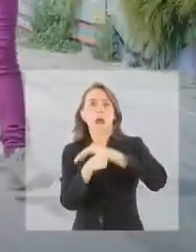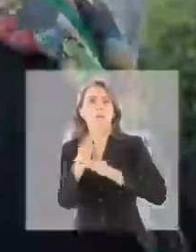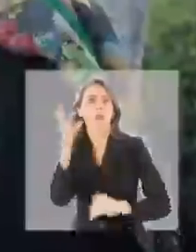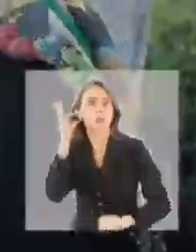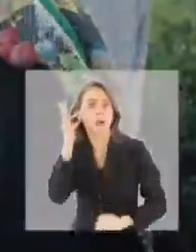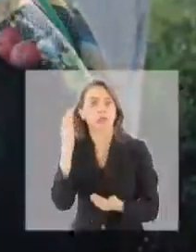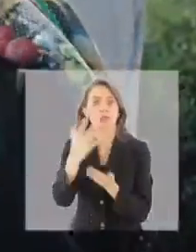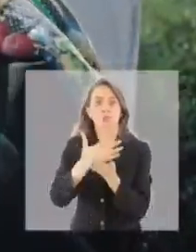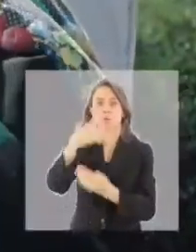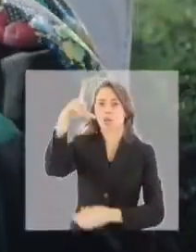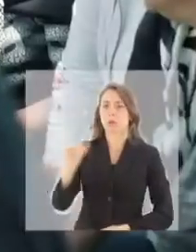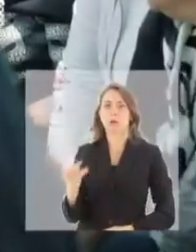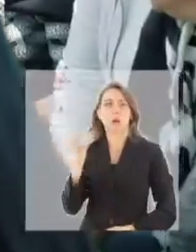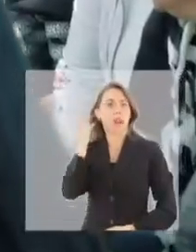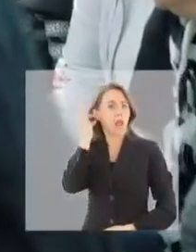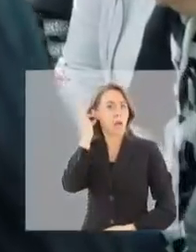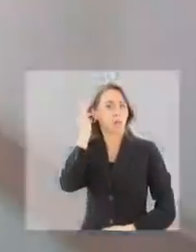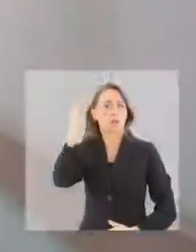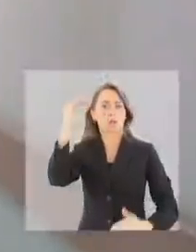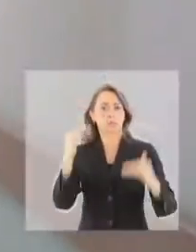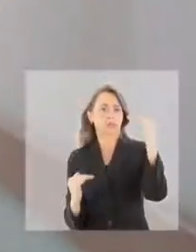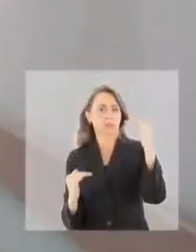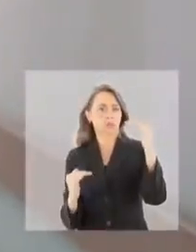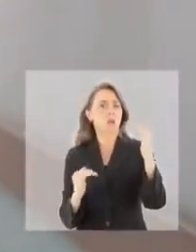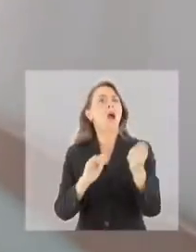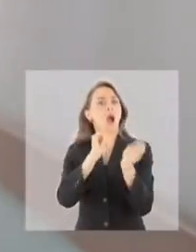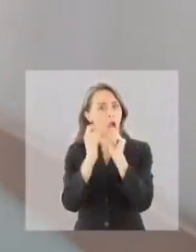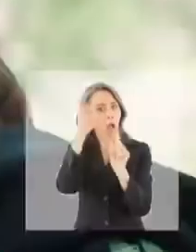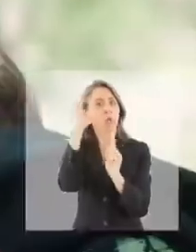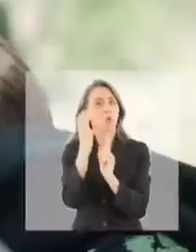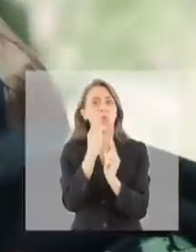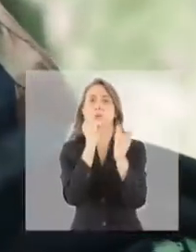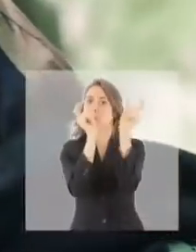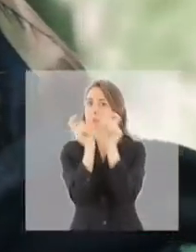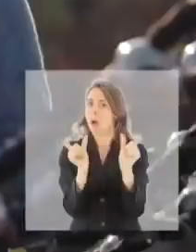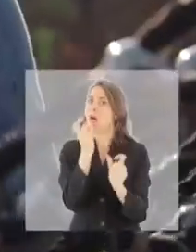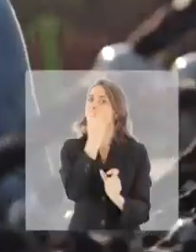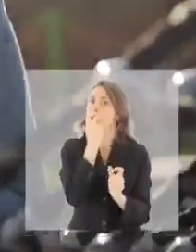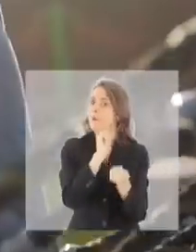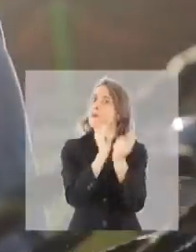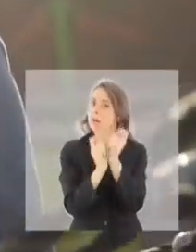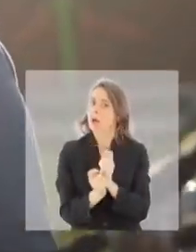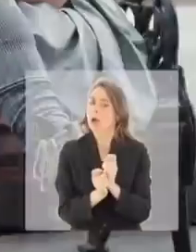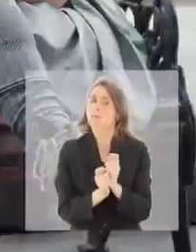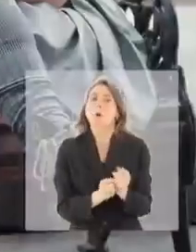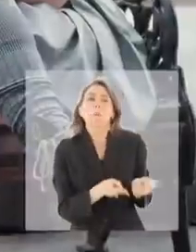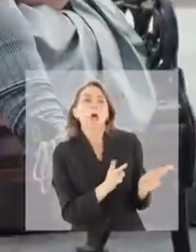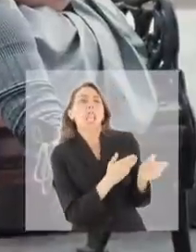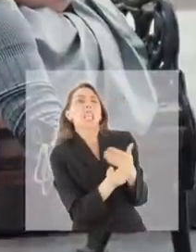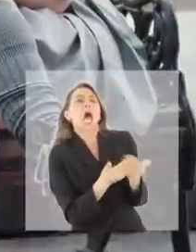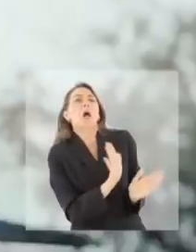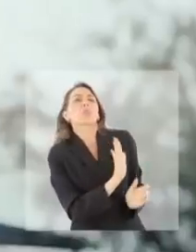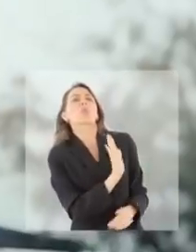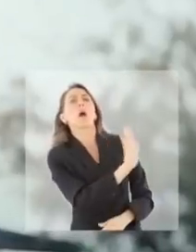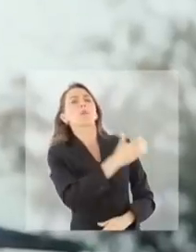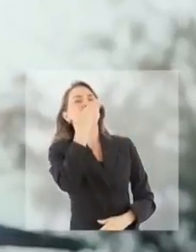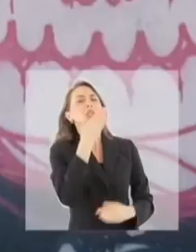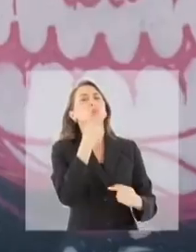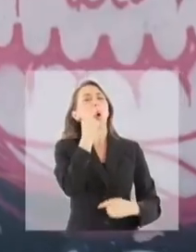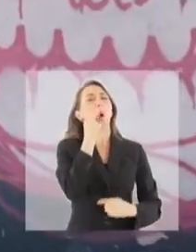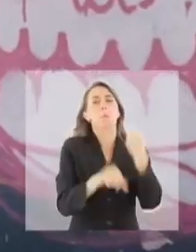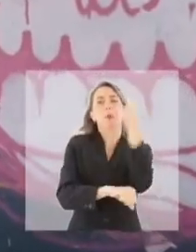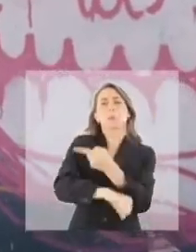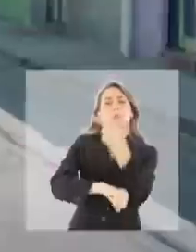la desigualdad salarial? Tenemos que cambiar la cultura, el lenguaje y esta naturalización de un discurso